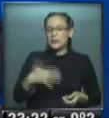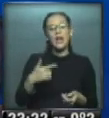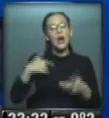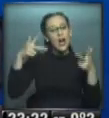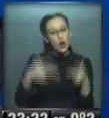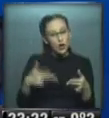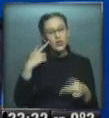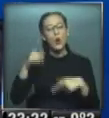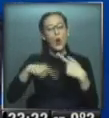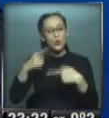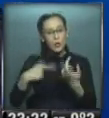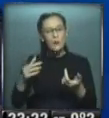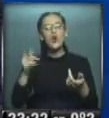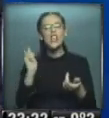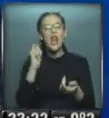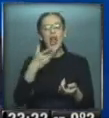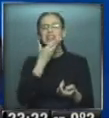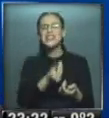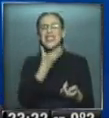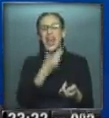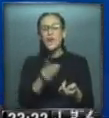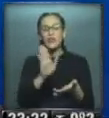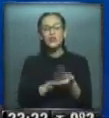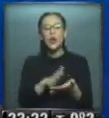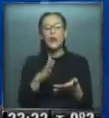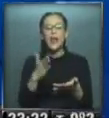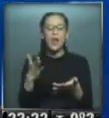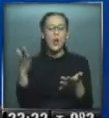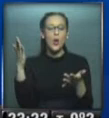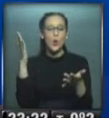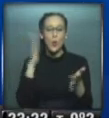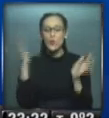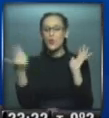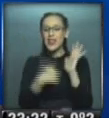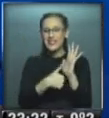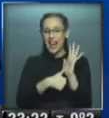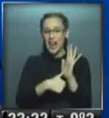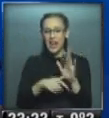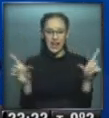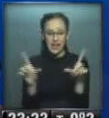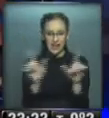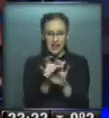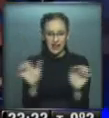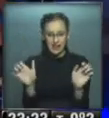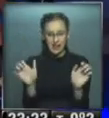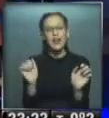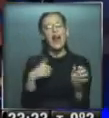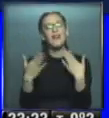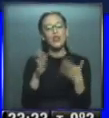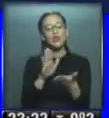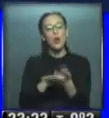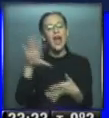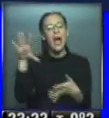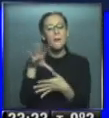corte. ¿Cuándo volvemos? La columna de Esteban Magnani, Cultura Digital. ¿Y qué? Desarrollando América